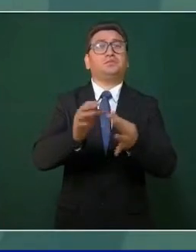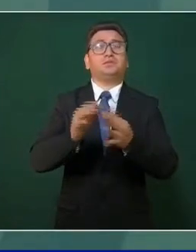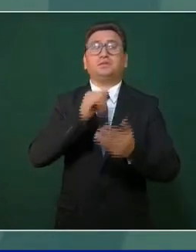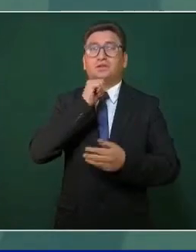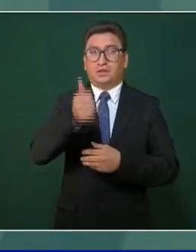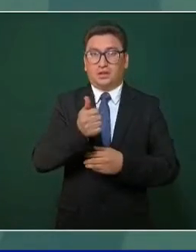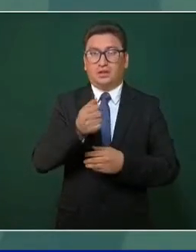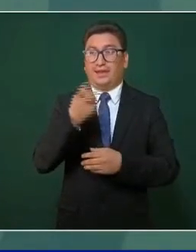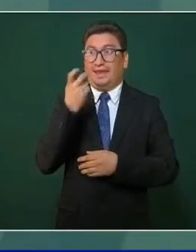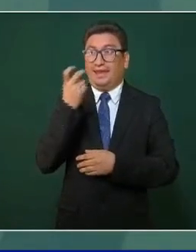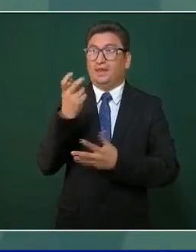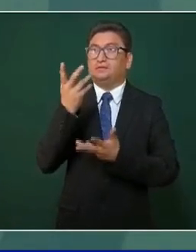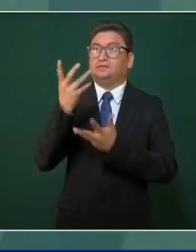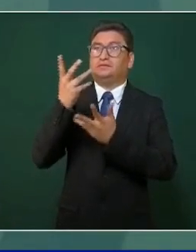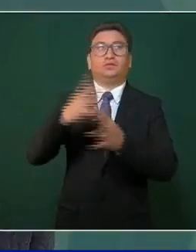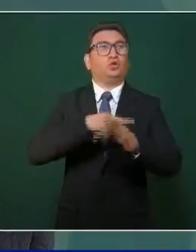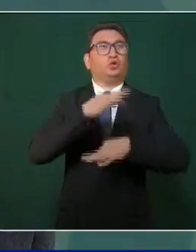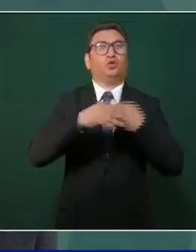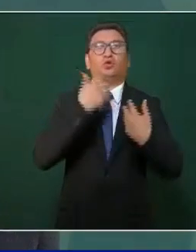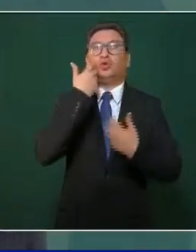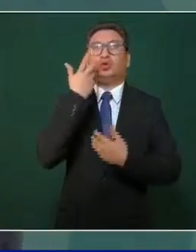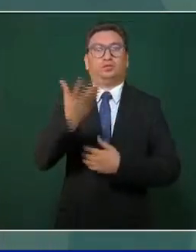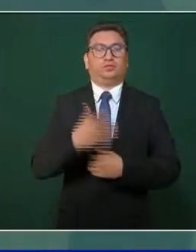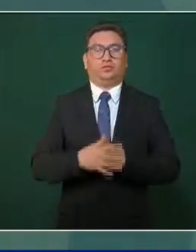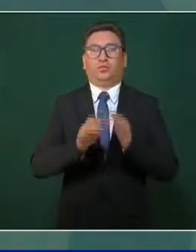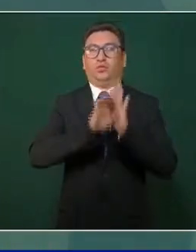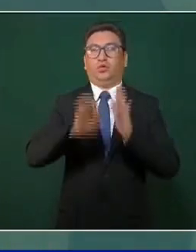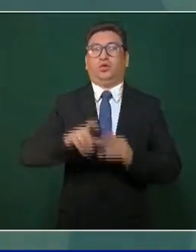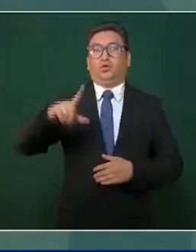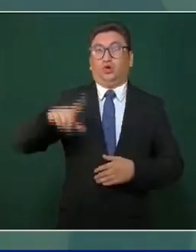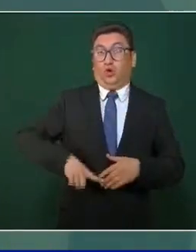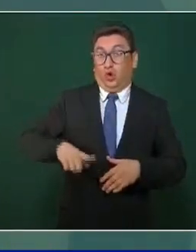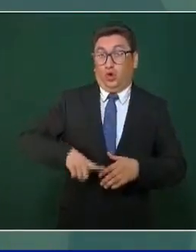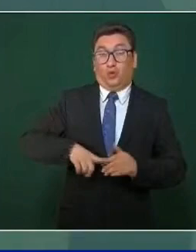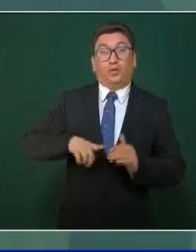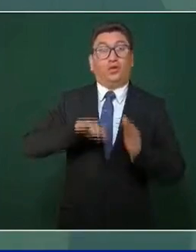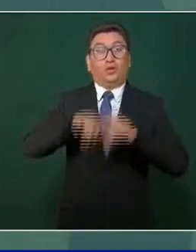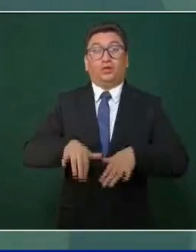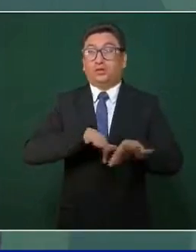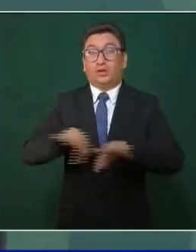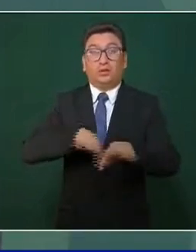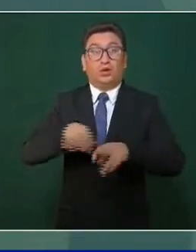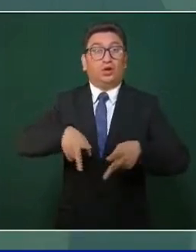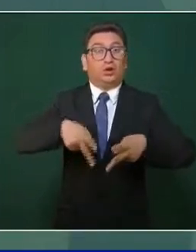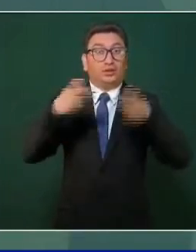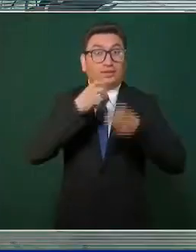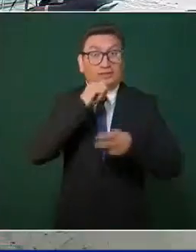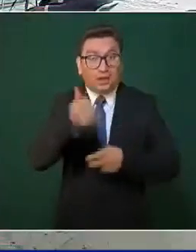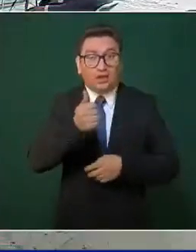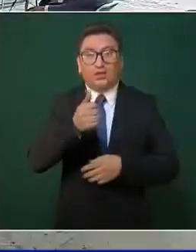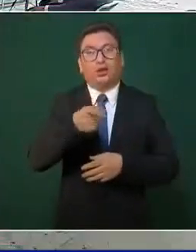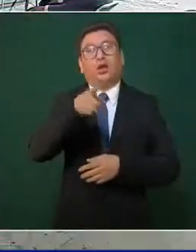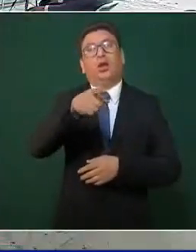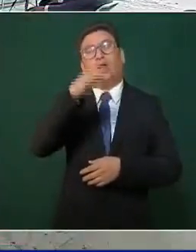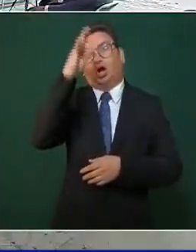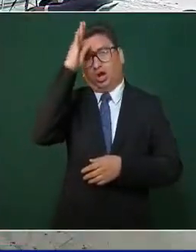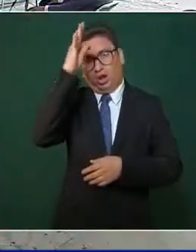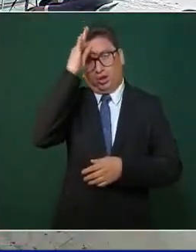modelo a seguir. Si llegas al gobierno y no robas, eres un tonto.